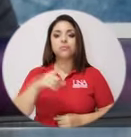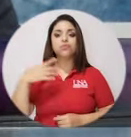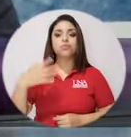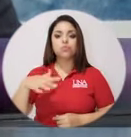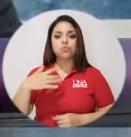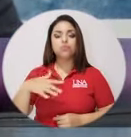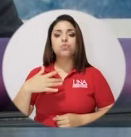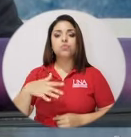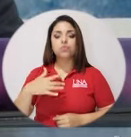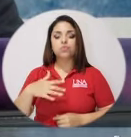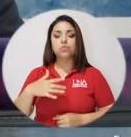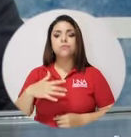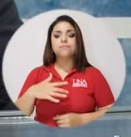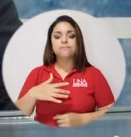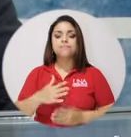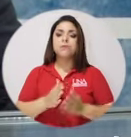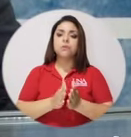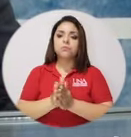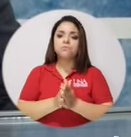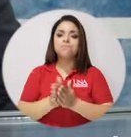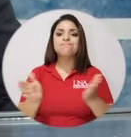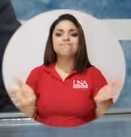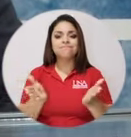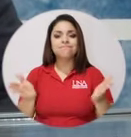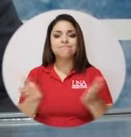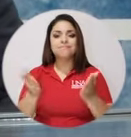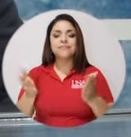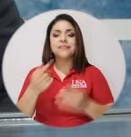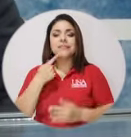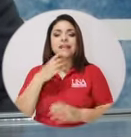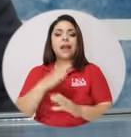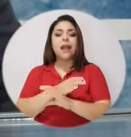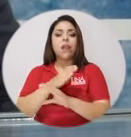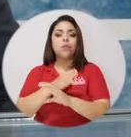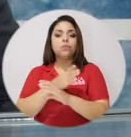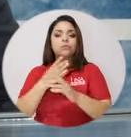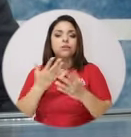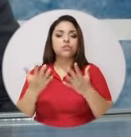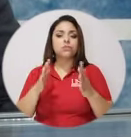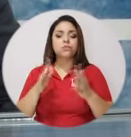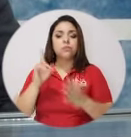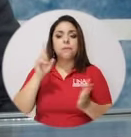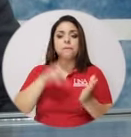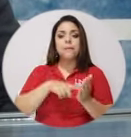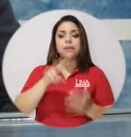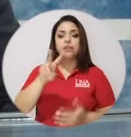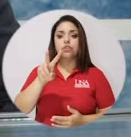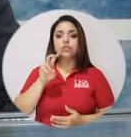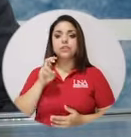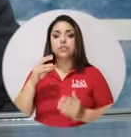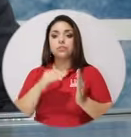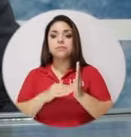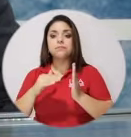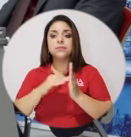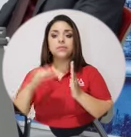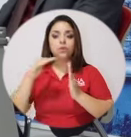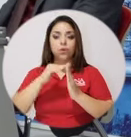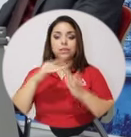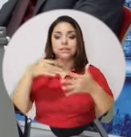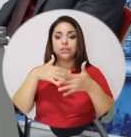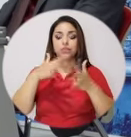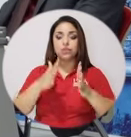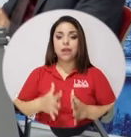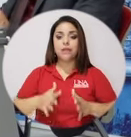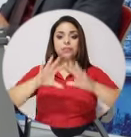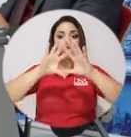muy provocativos y a la vez alertadores. Se calcula que cerca de 1.200 millones de